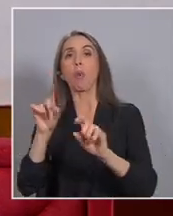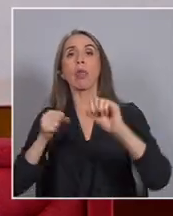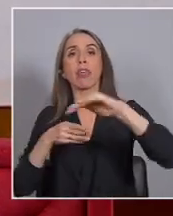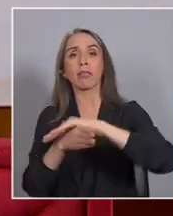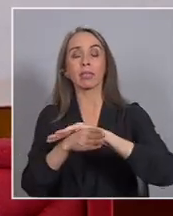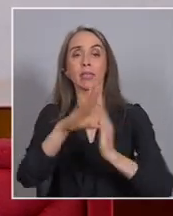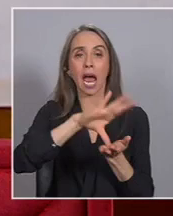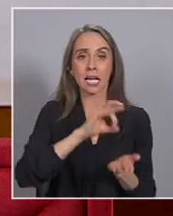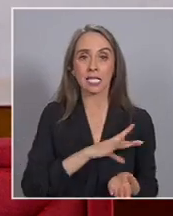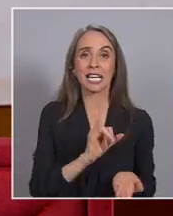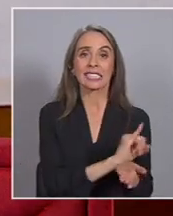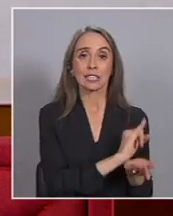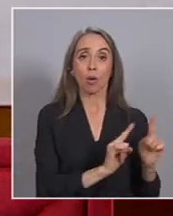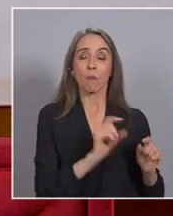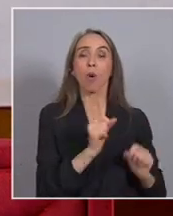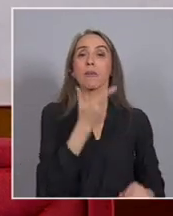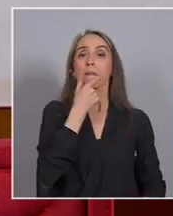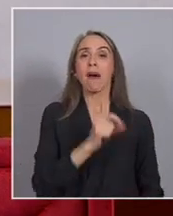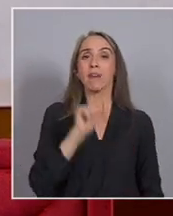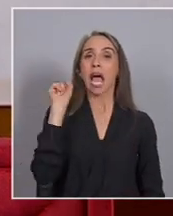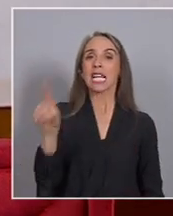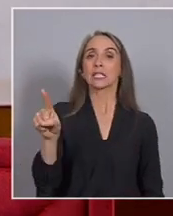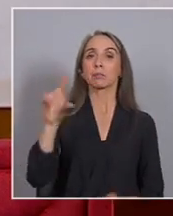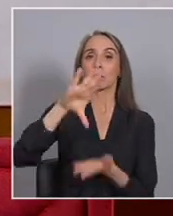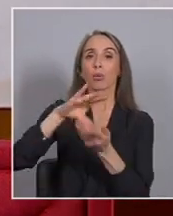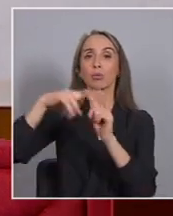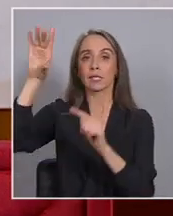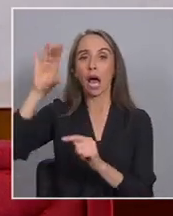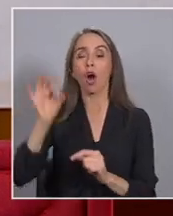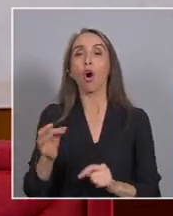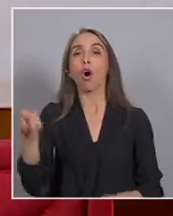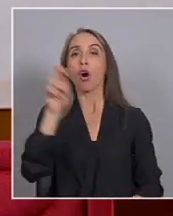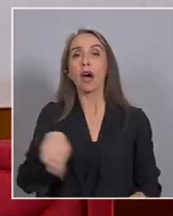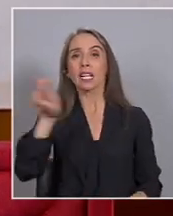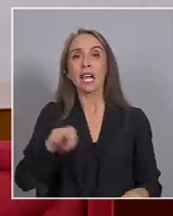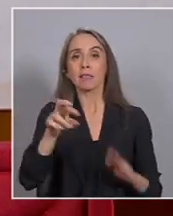la expulsión administrativa por reiteración de faltas graves.